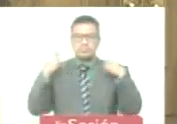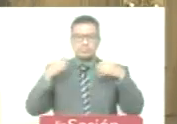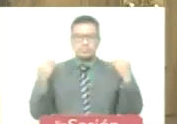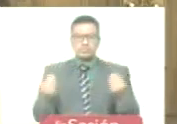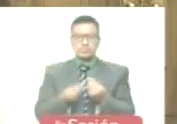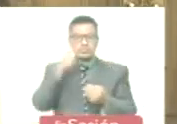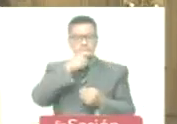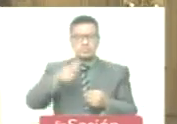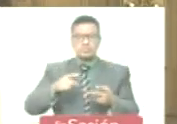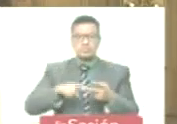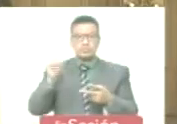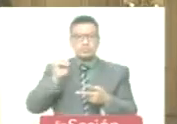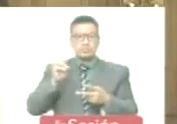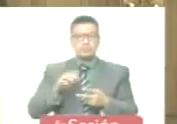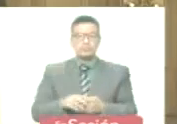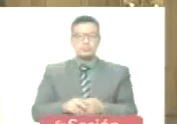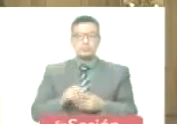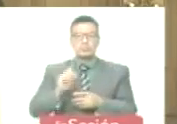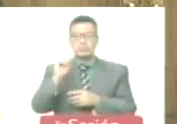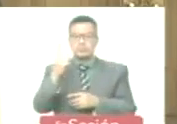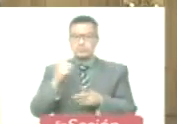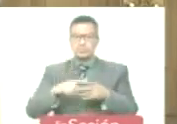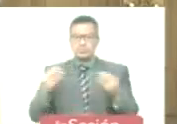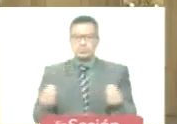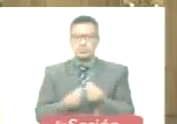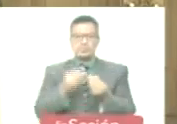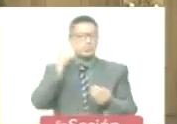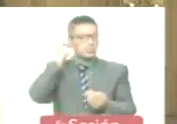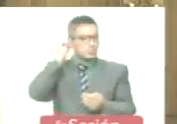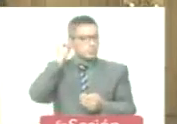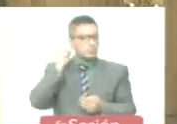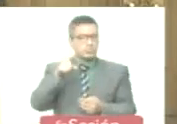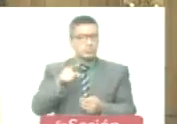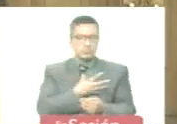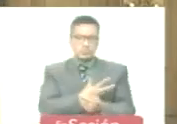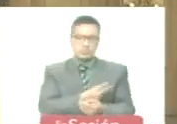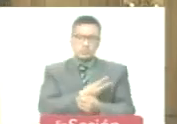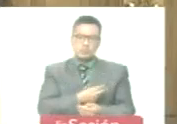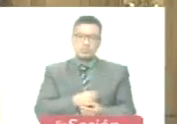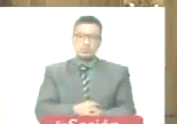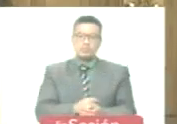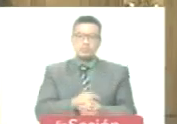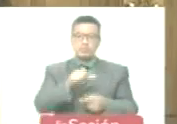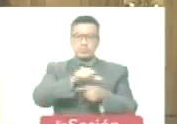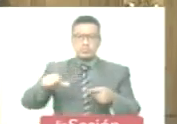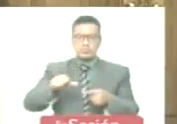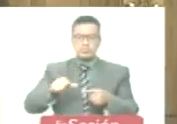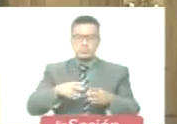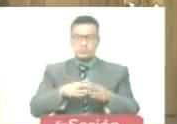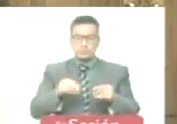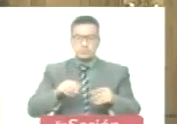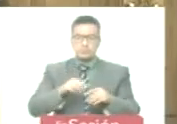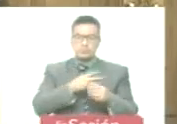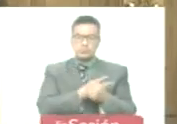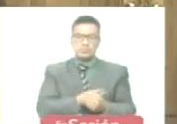pueblo venezolano, principalmente junto a las mujeres lactantes, la Semana de la Lactancia